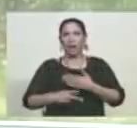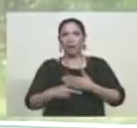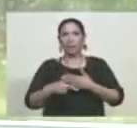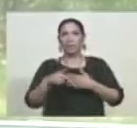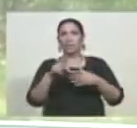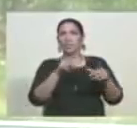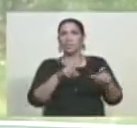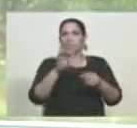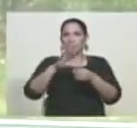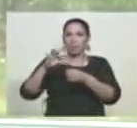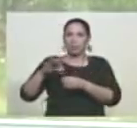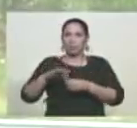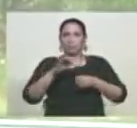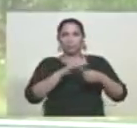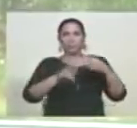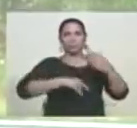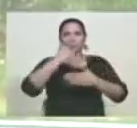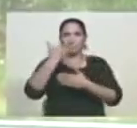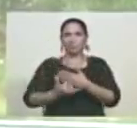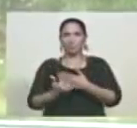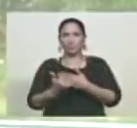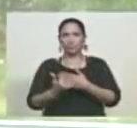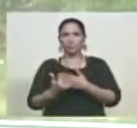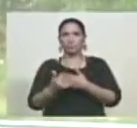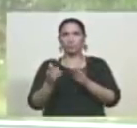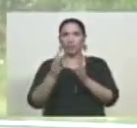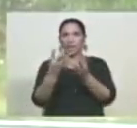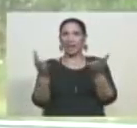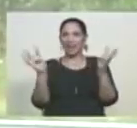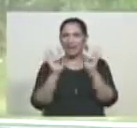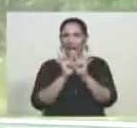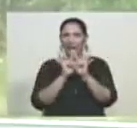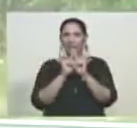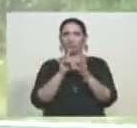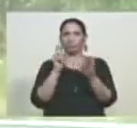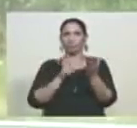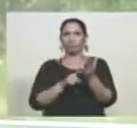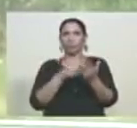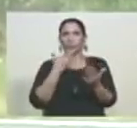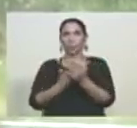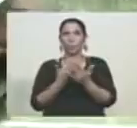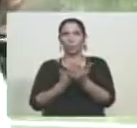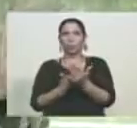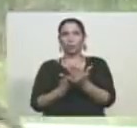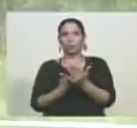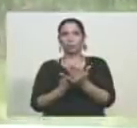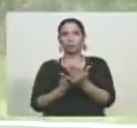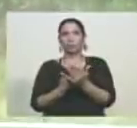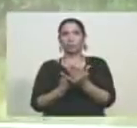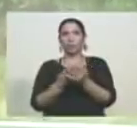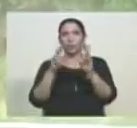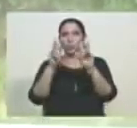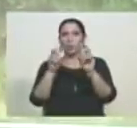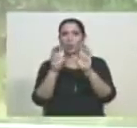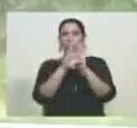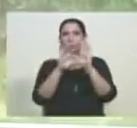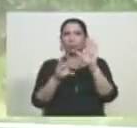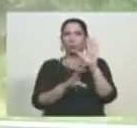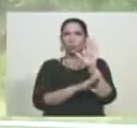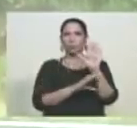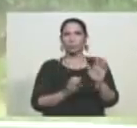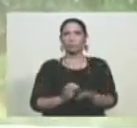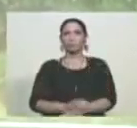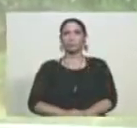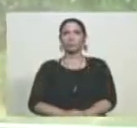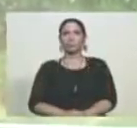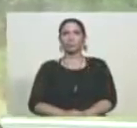proyecto Tagua, Venezuela, las granjas integrales y una propuesta para la nueva constitución.